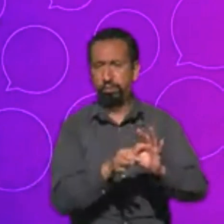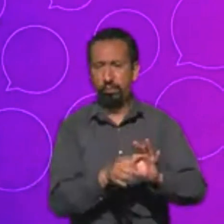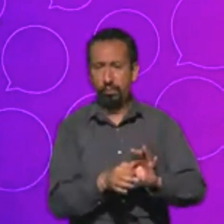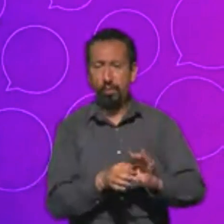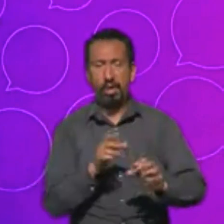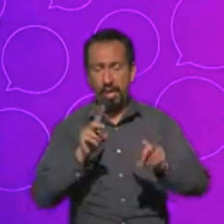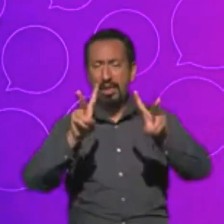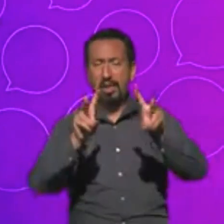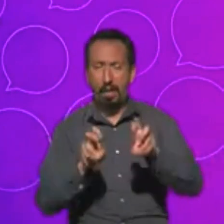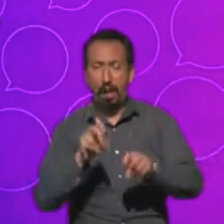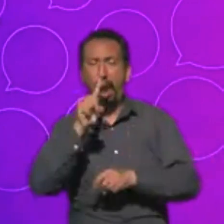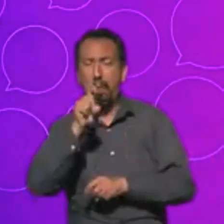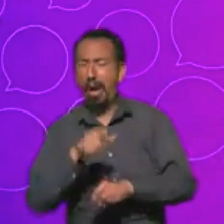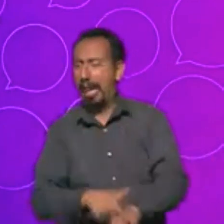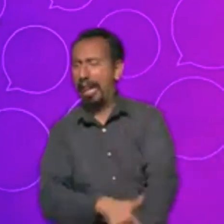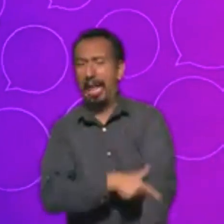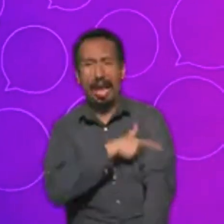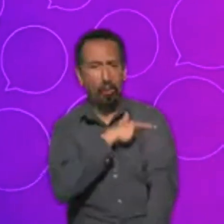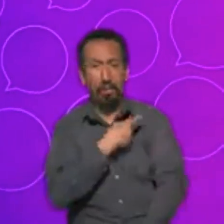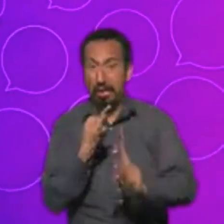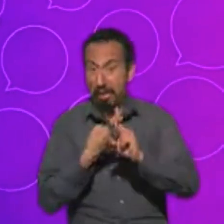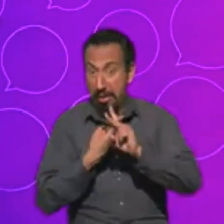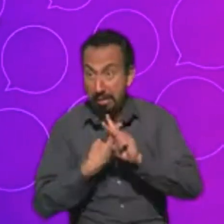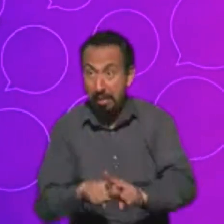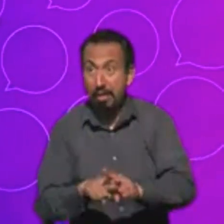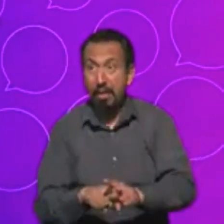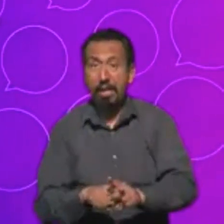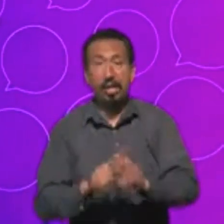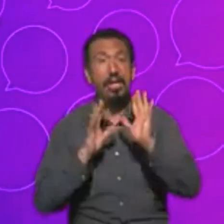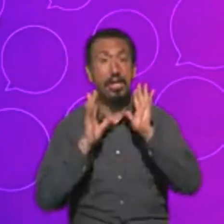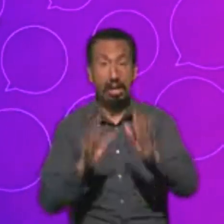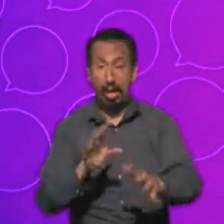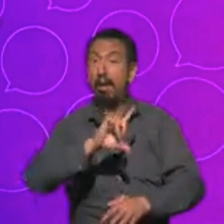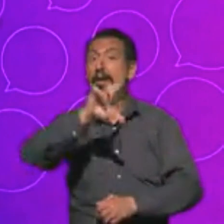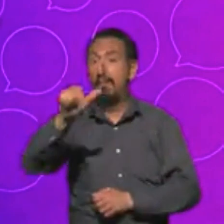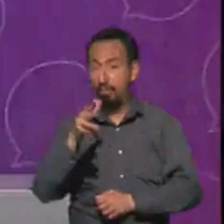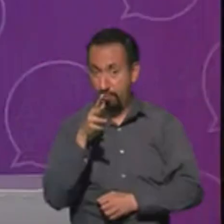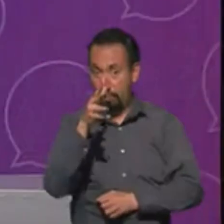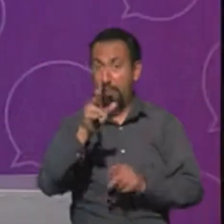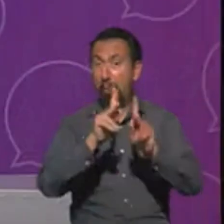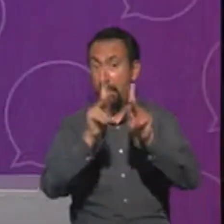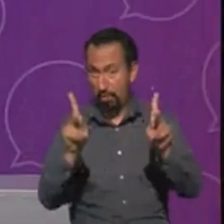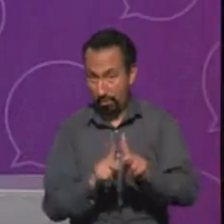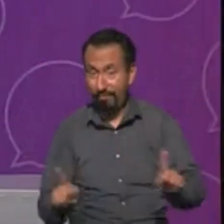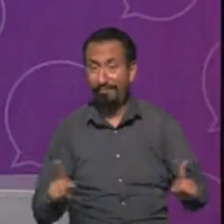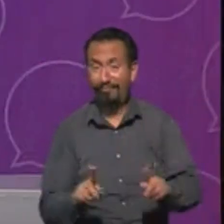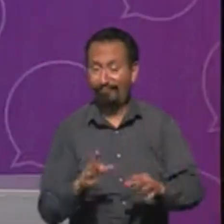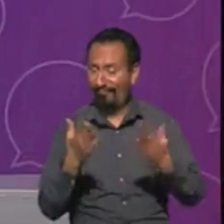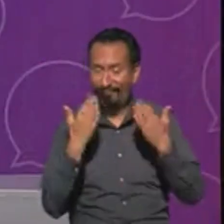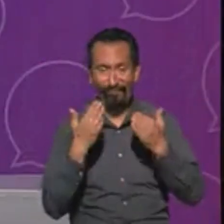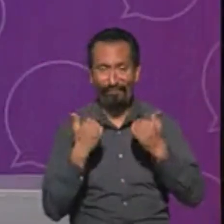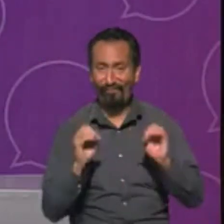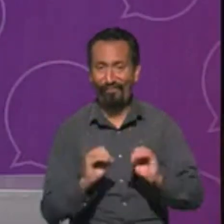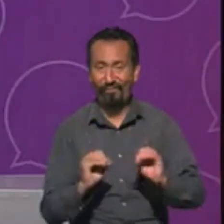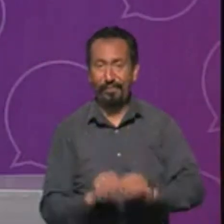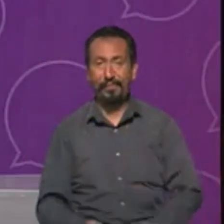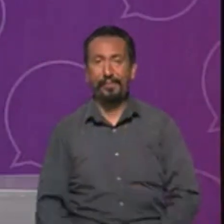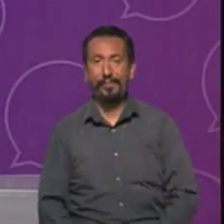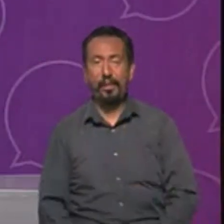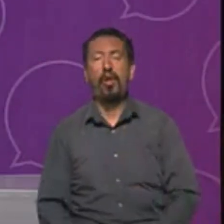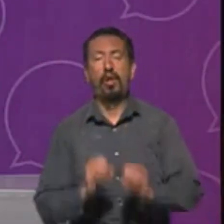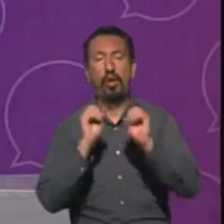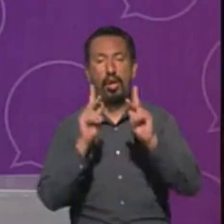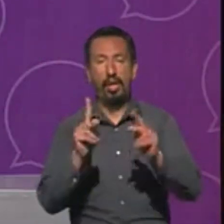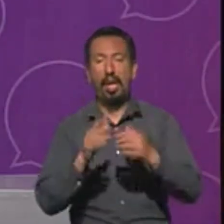extenso el tema del agua pero necesitamos empezar ya porque este también va a afectar a la paz Gracias candidato candidatos pues